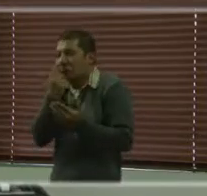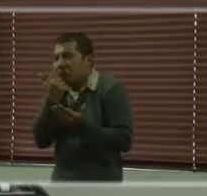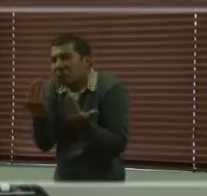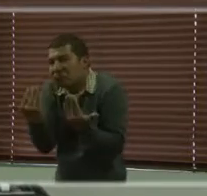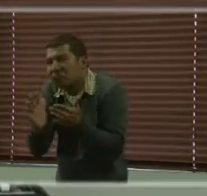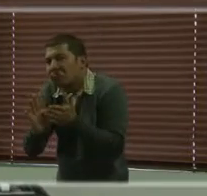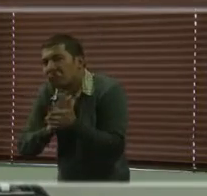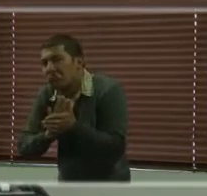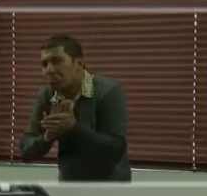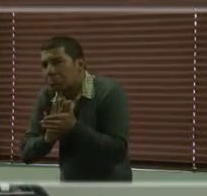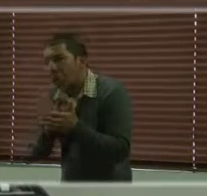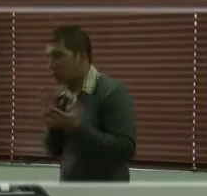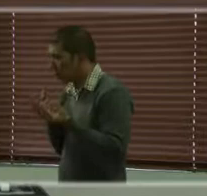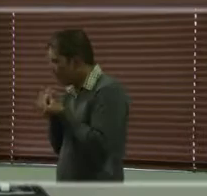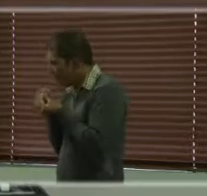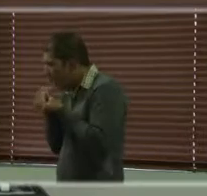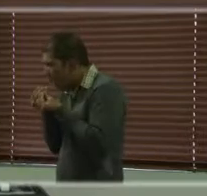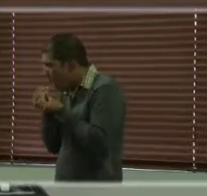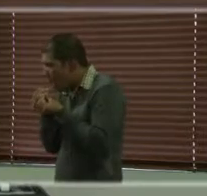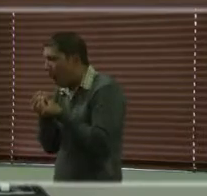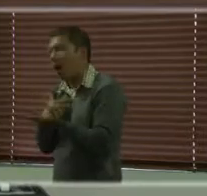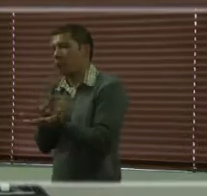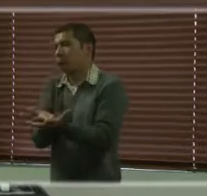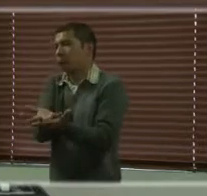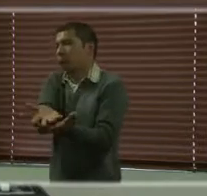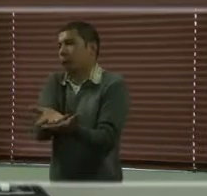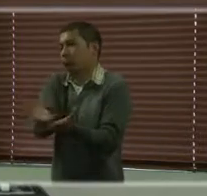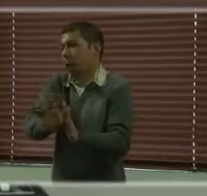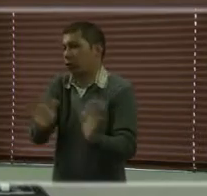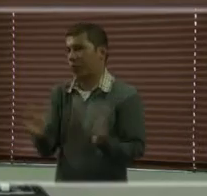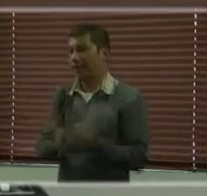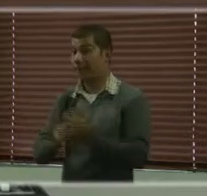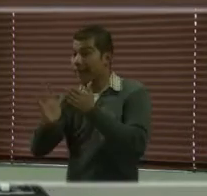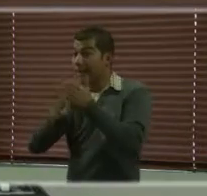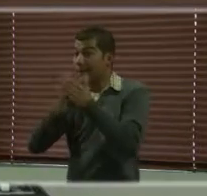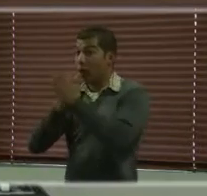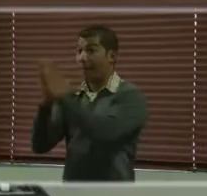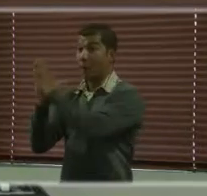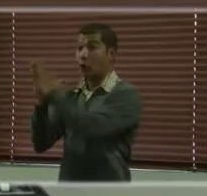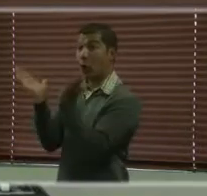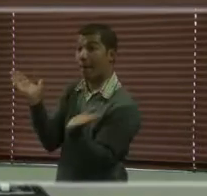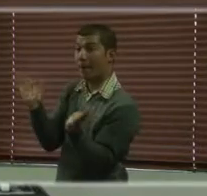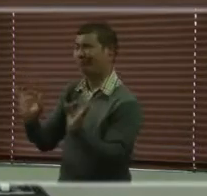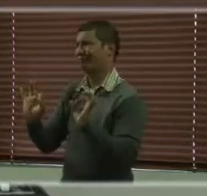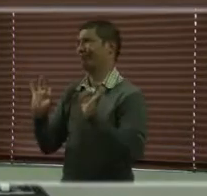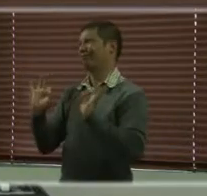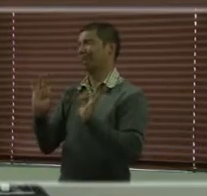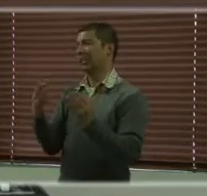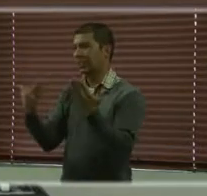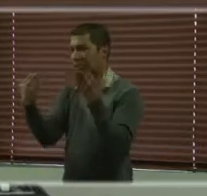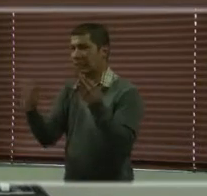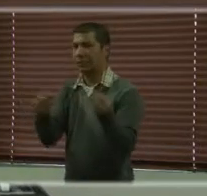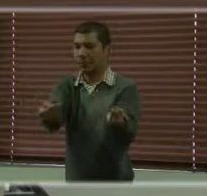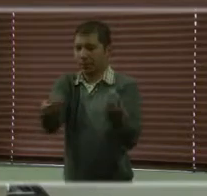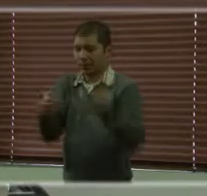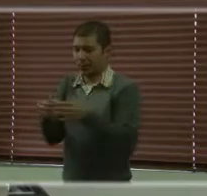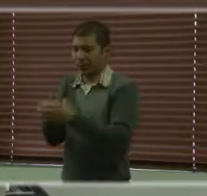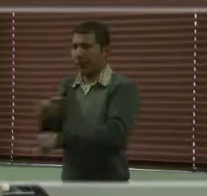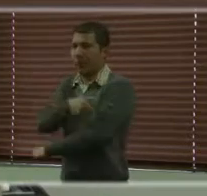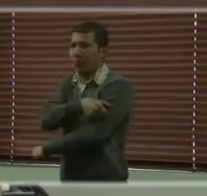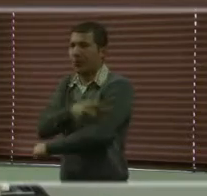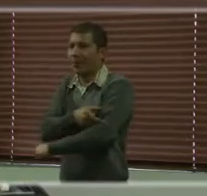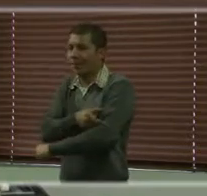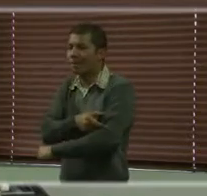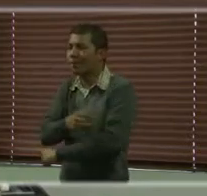visión de los informes sombra es sumamente Útil para el comité porque suele pasar también que los informes que el estado